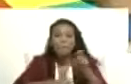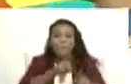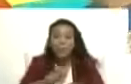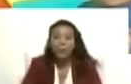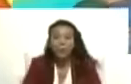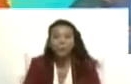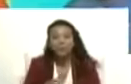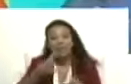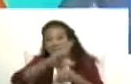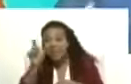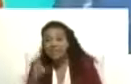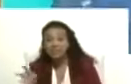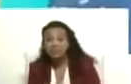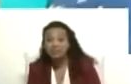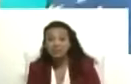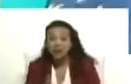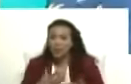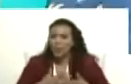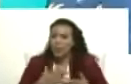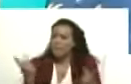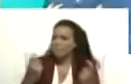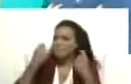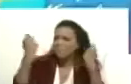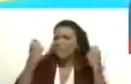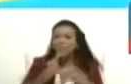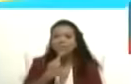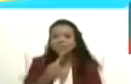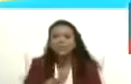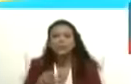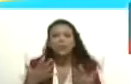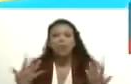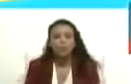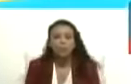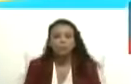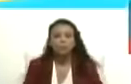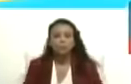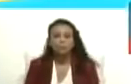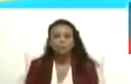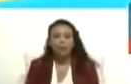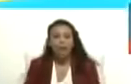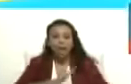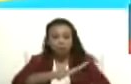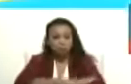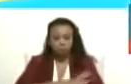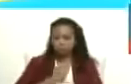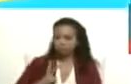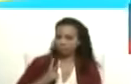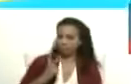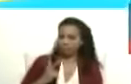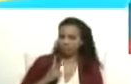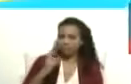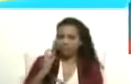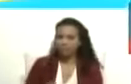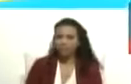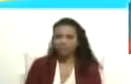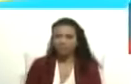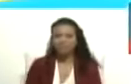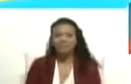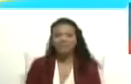consultivo. En el fragor de esa campaña dijimos que la actitud de